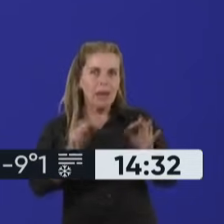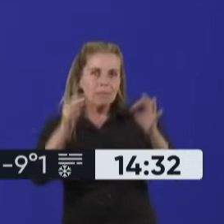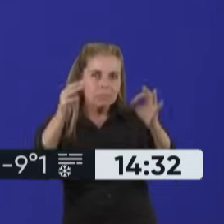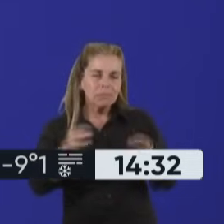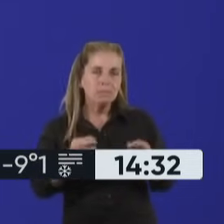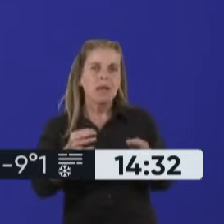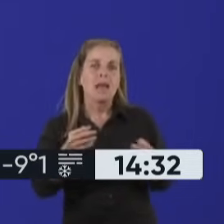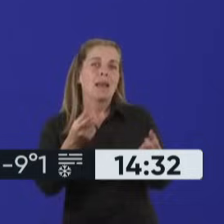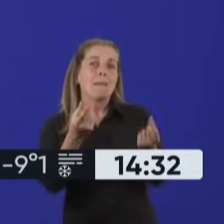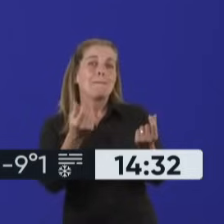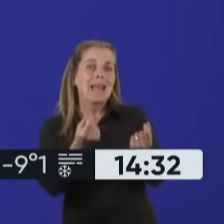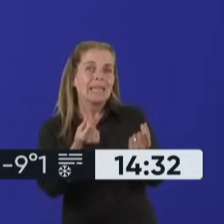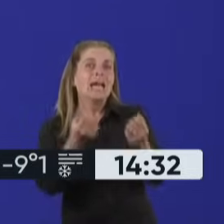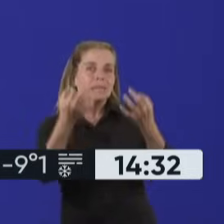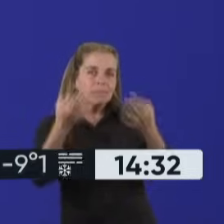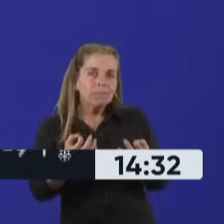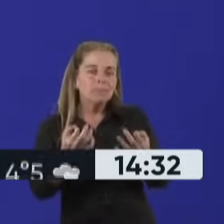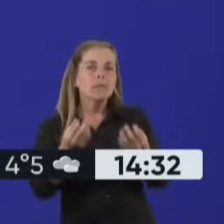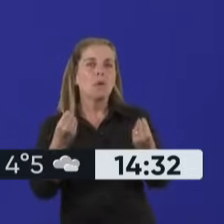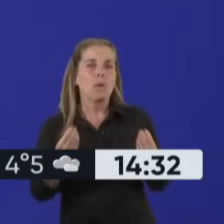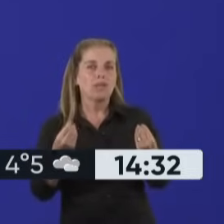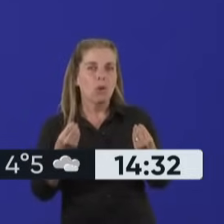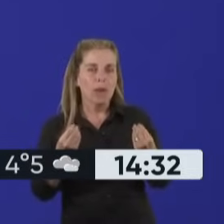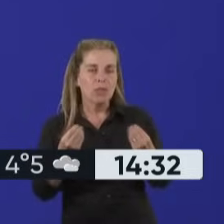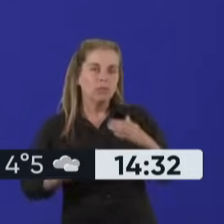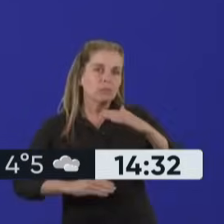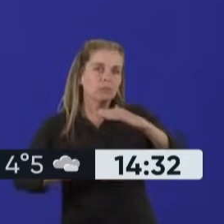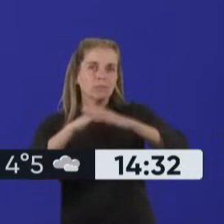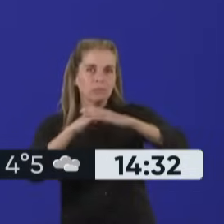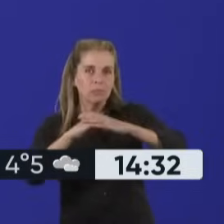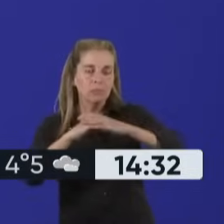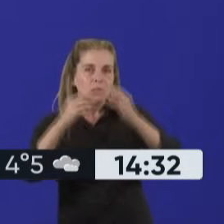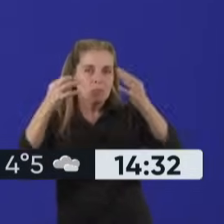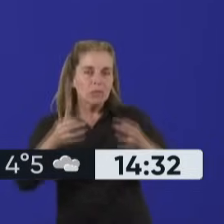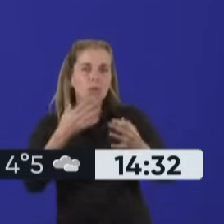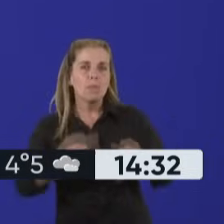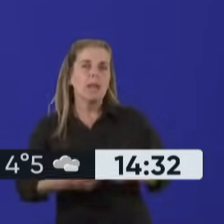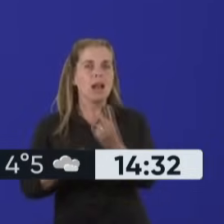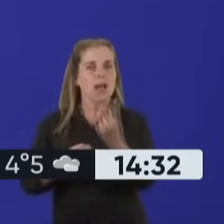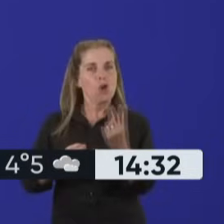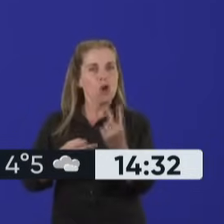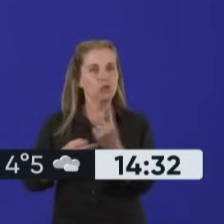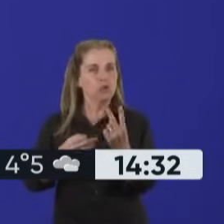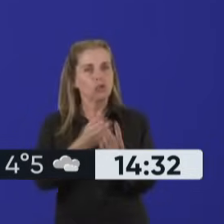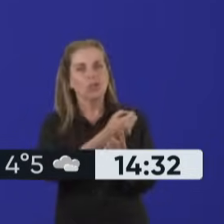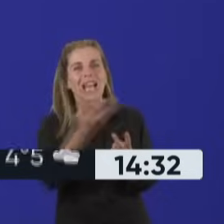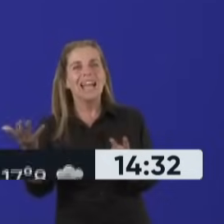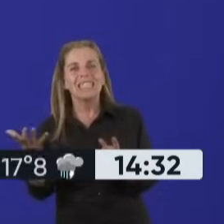demanda de dinero y que el techo iba a ocurrir cuando se tocaran los dos conceptos de base monetaria.